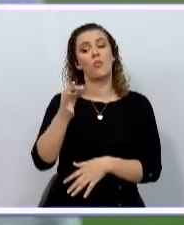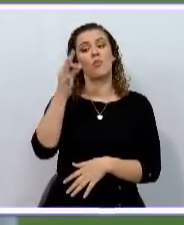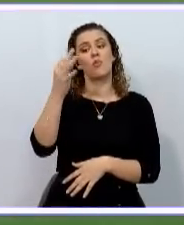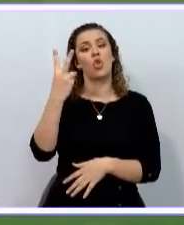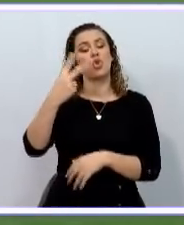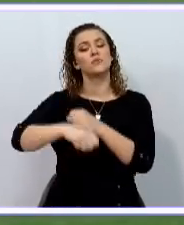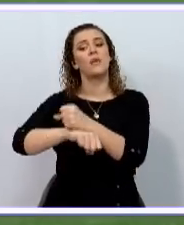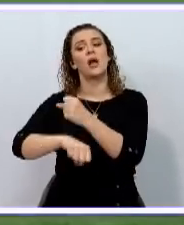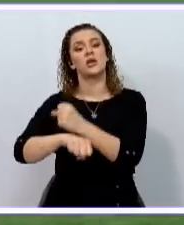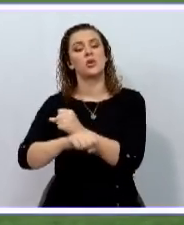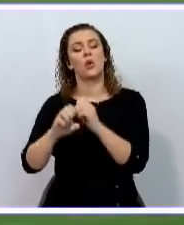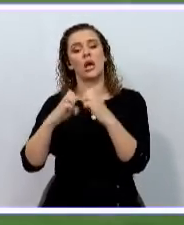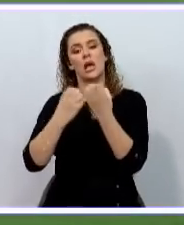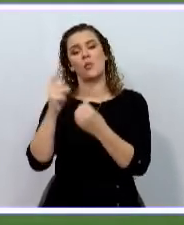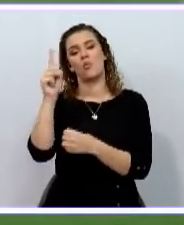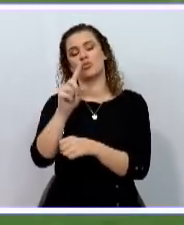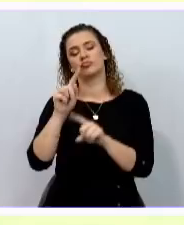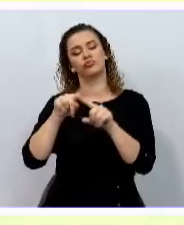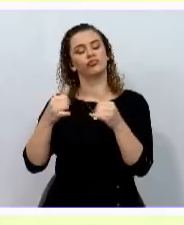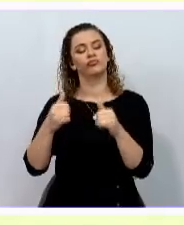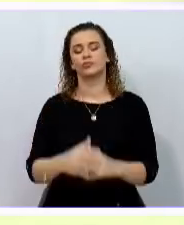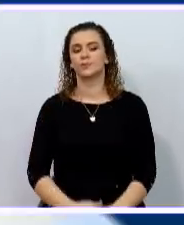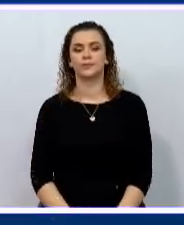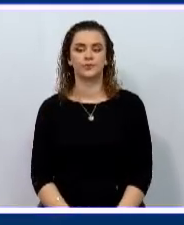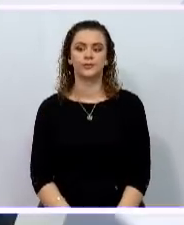próximos dos partidos del Deportivo Saprissa